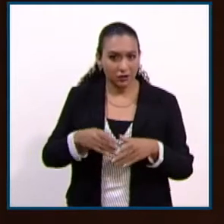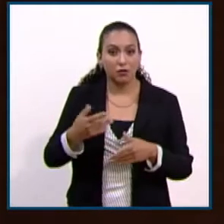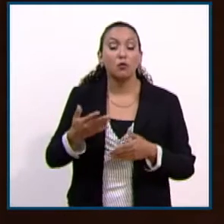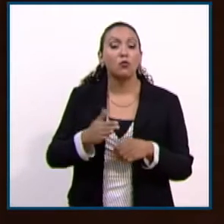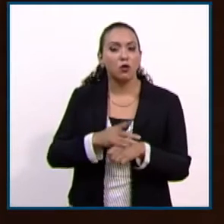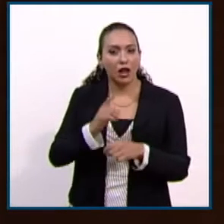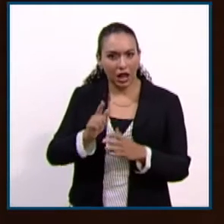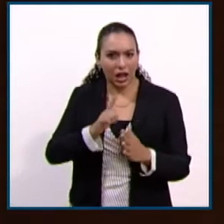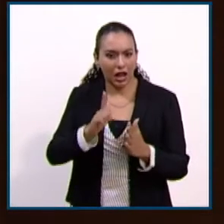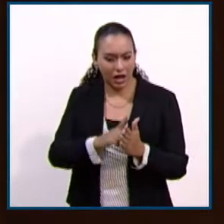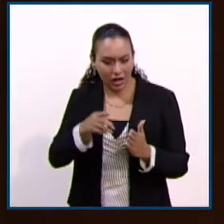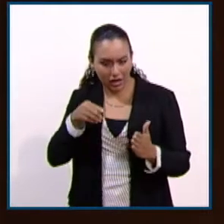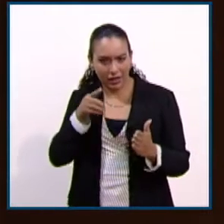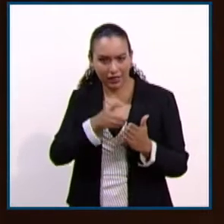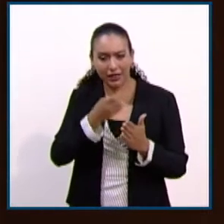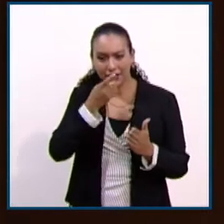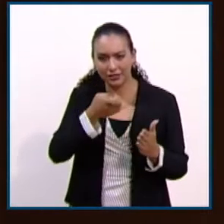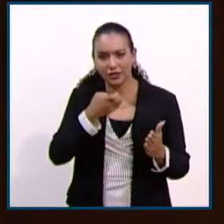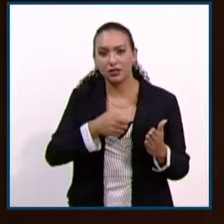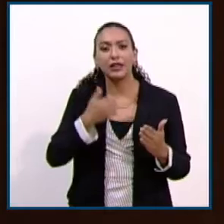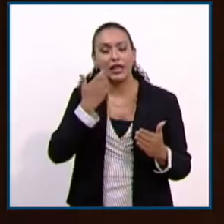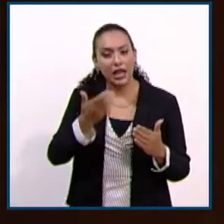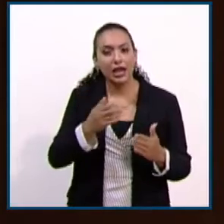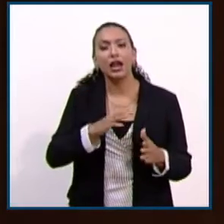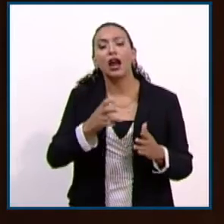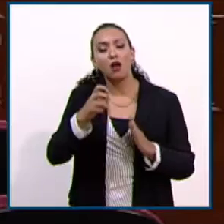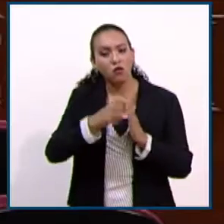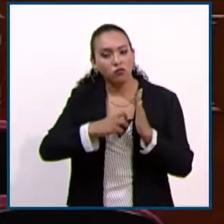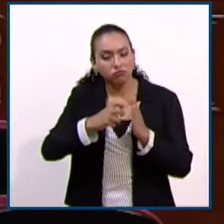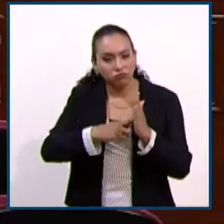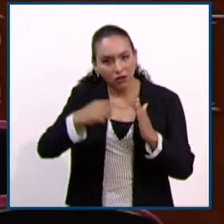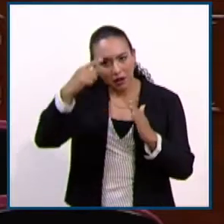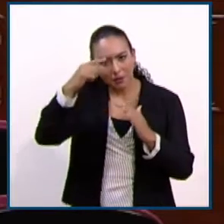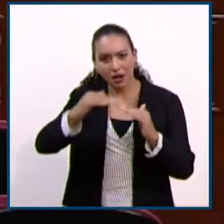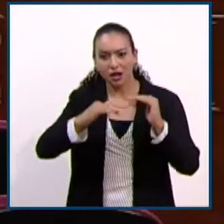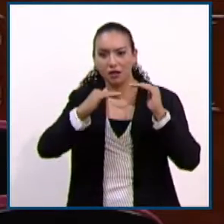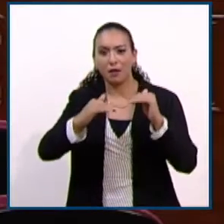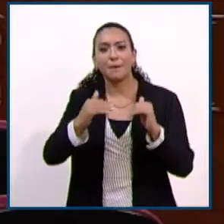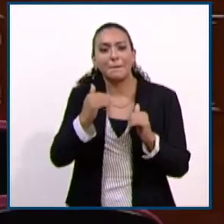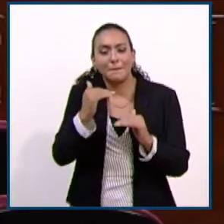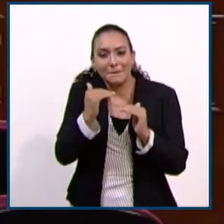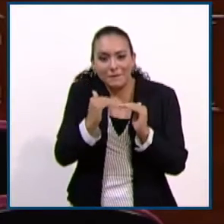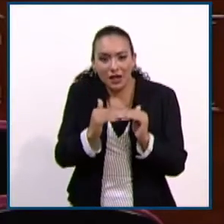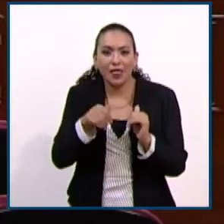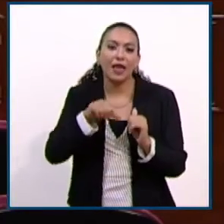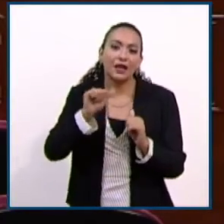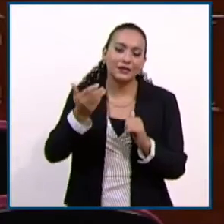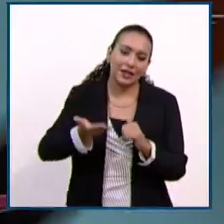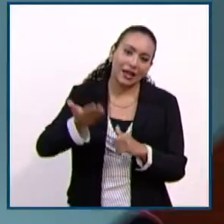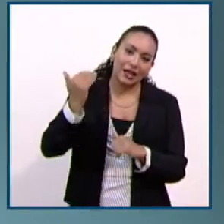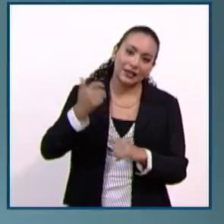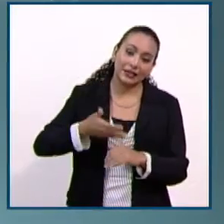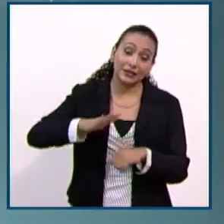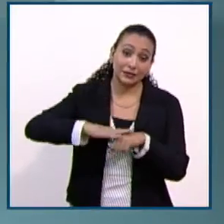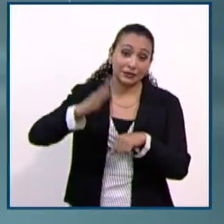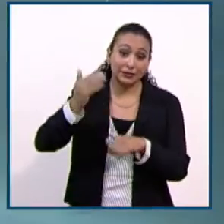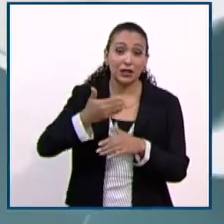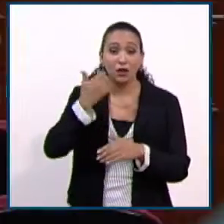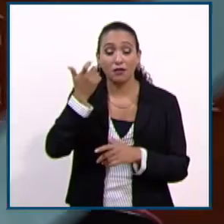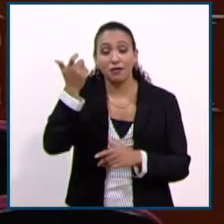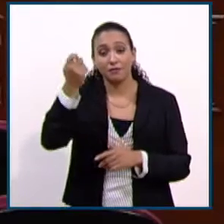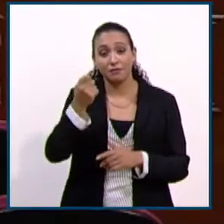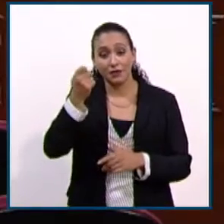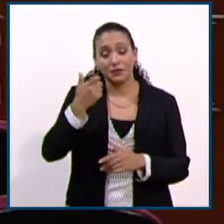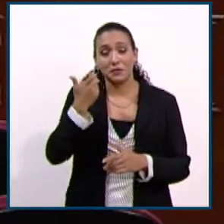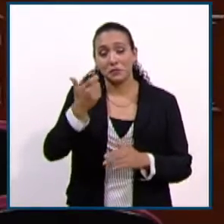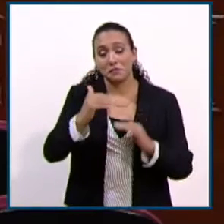decreto combatido se ajusten a un tope máximo que ahora es menor al que antes se contemplaba. En